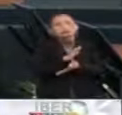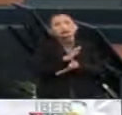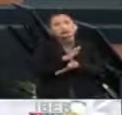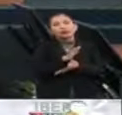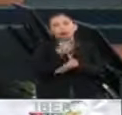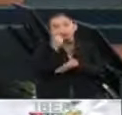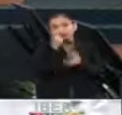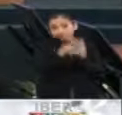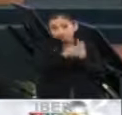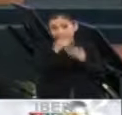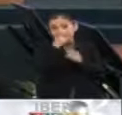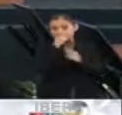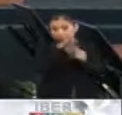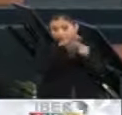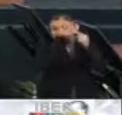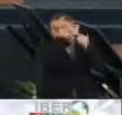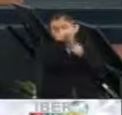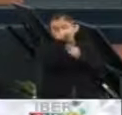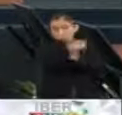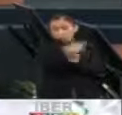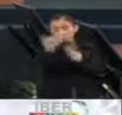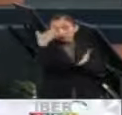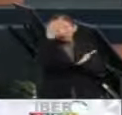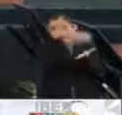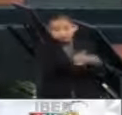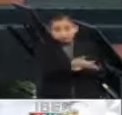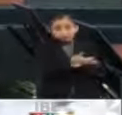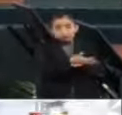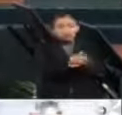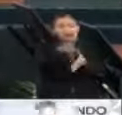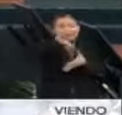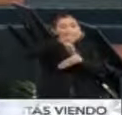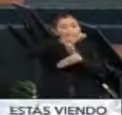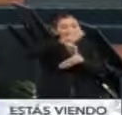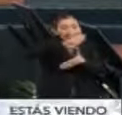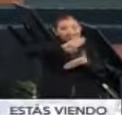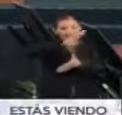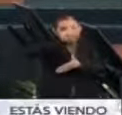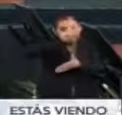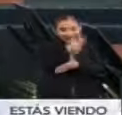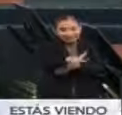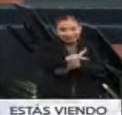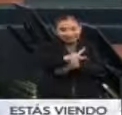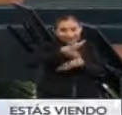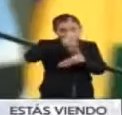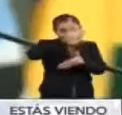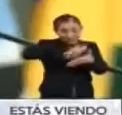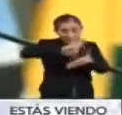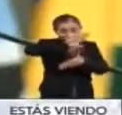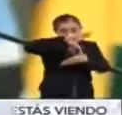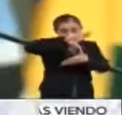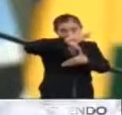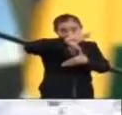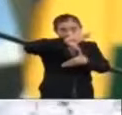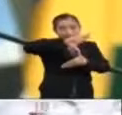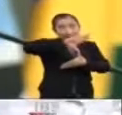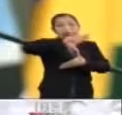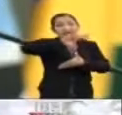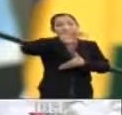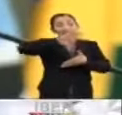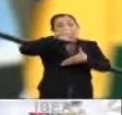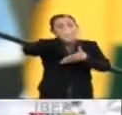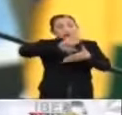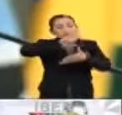Hay que decirlo, y esto se resaltó en varias de las intervenciones, que el continente americano es